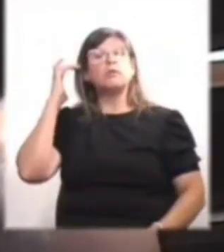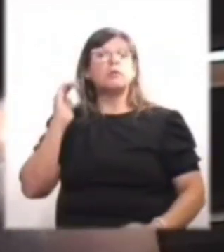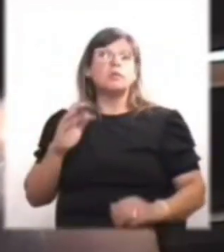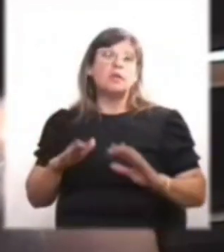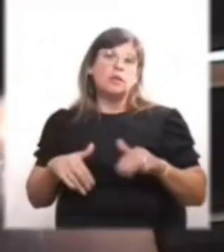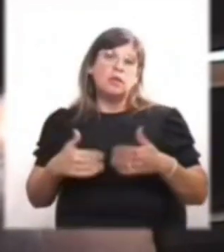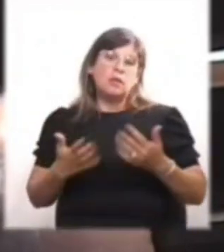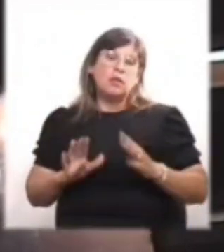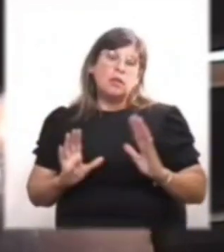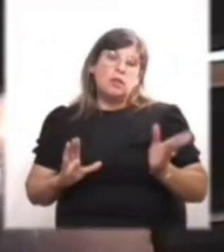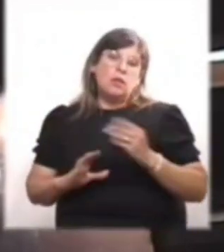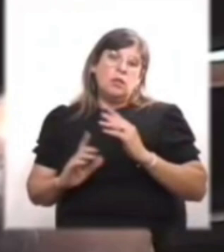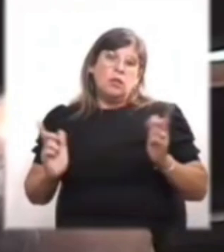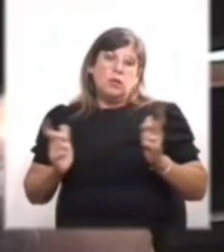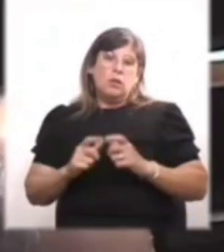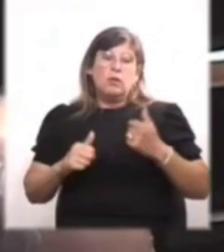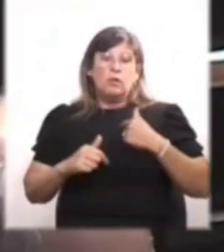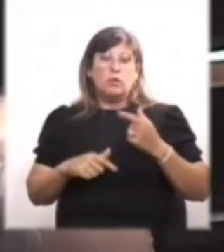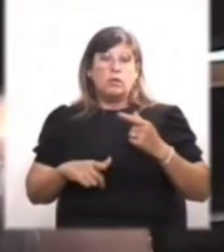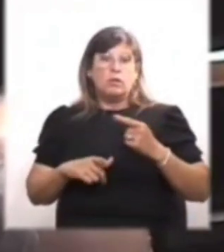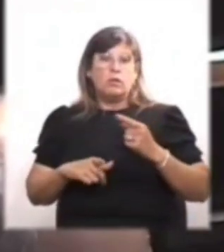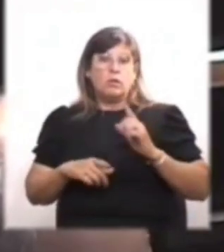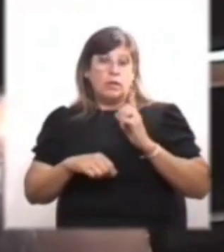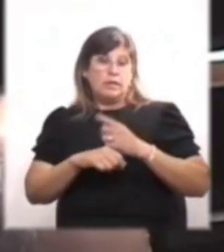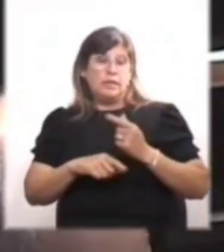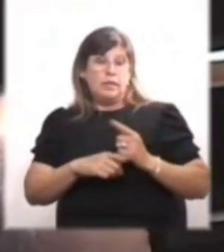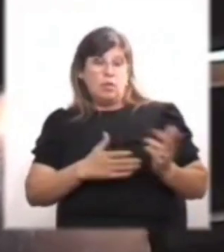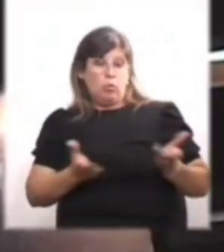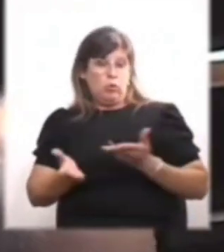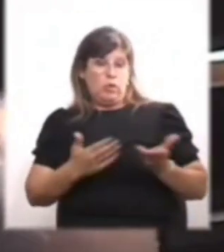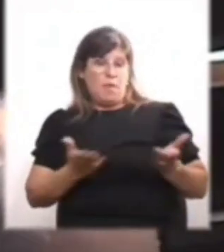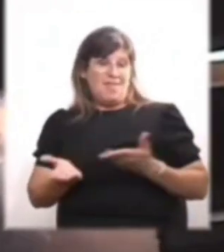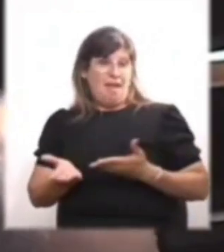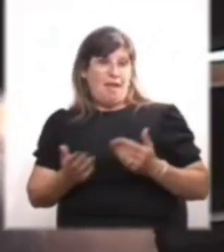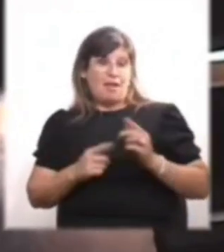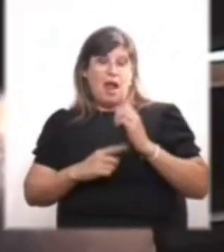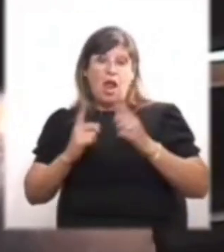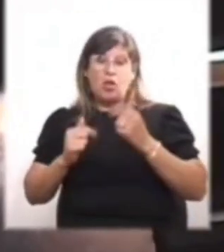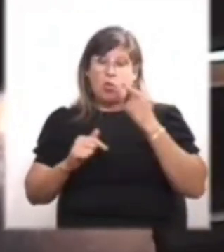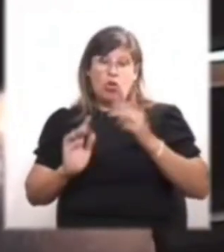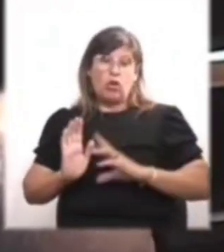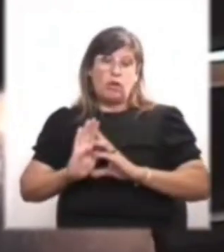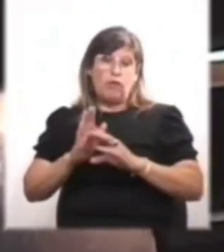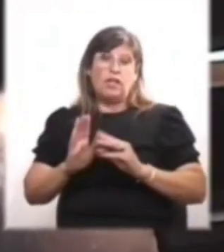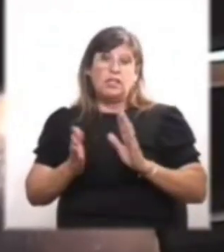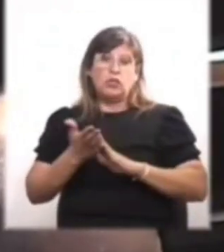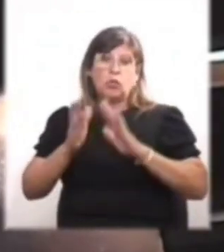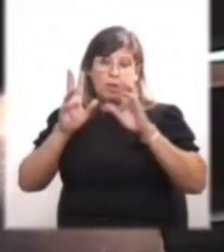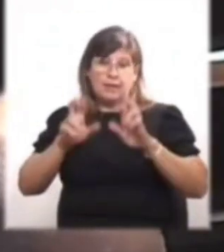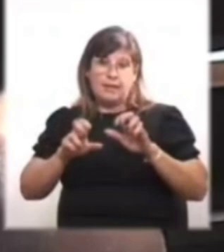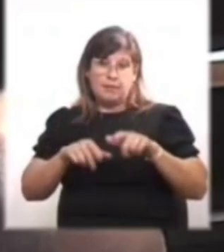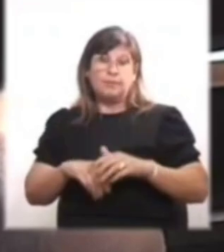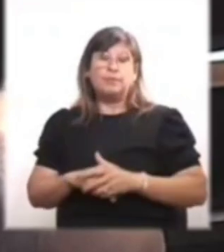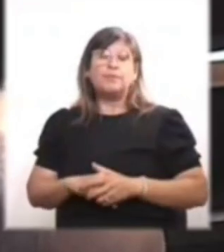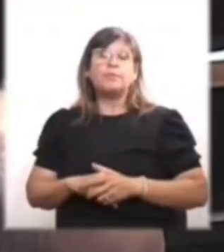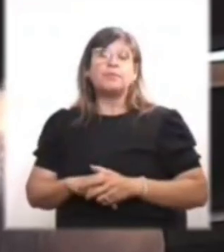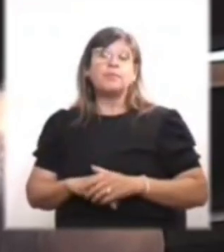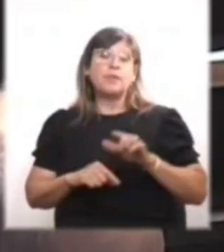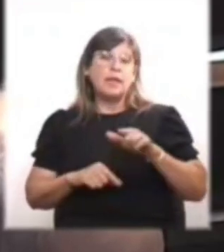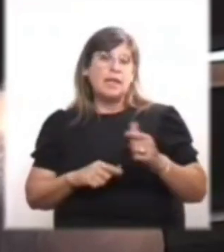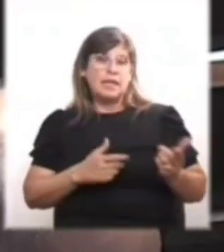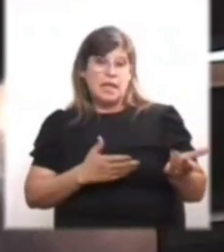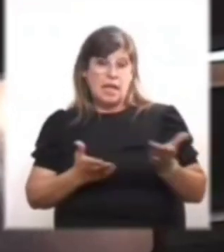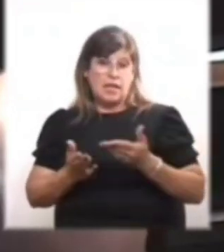bueno, como todas las comisiones, resolvimos invitar a algunos referentes o interesados en el tema, y es así